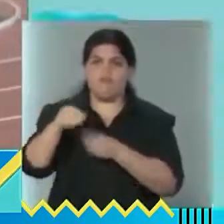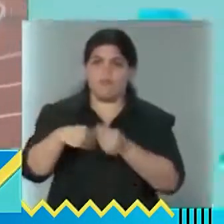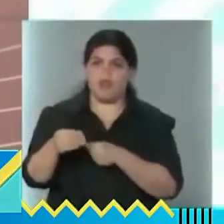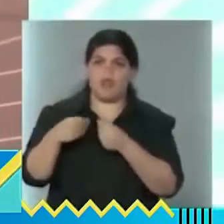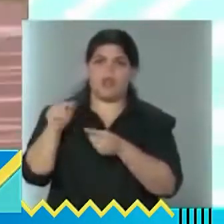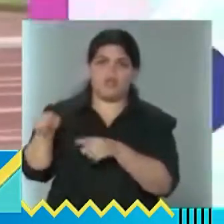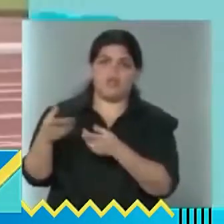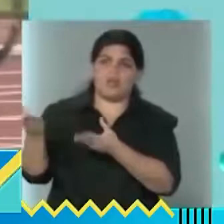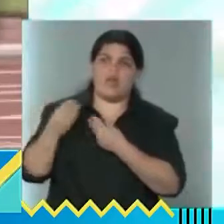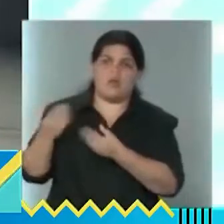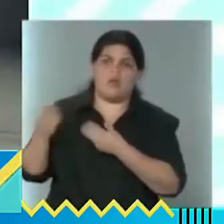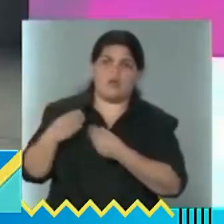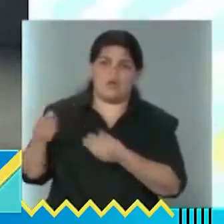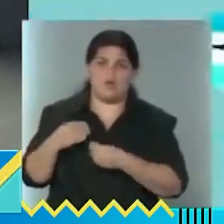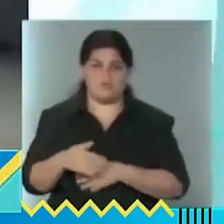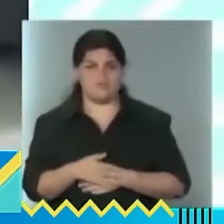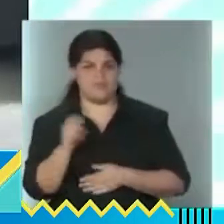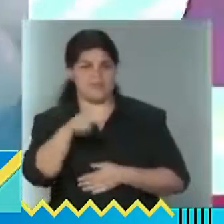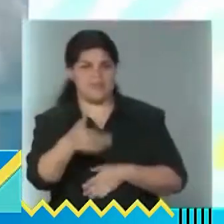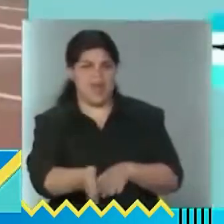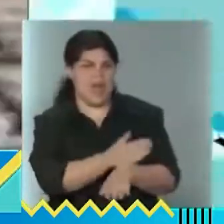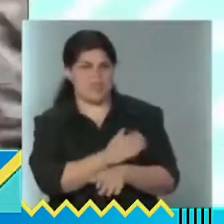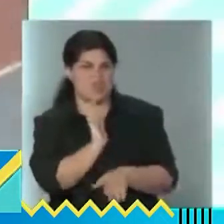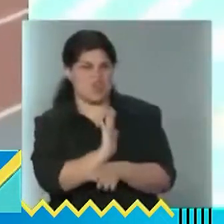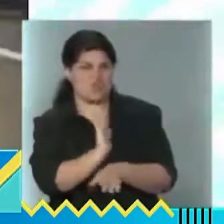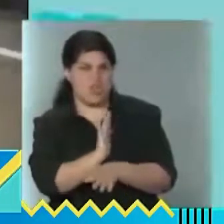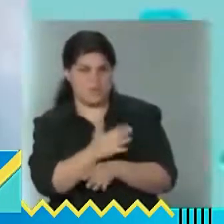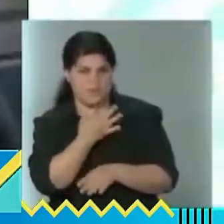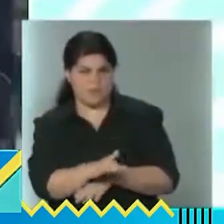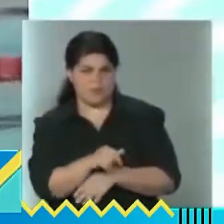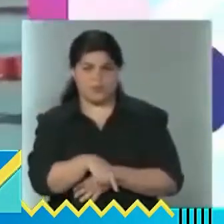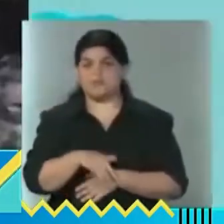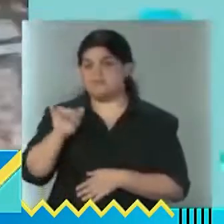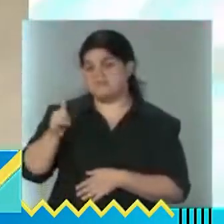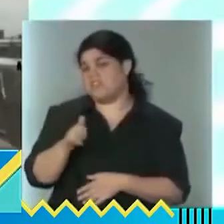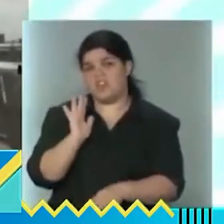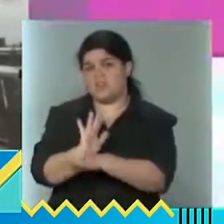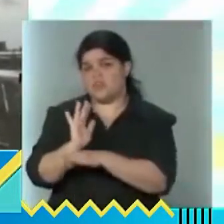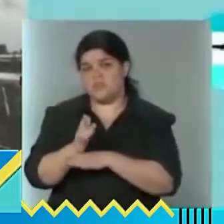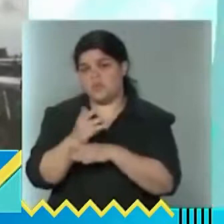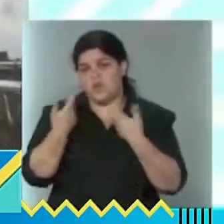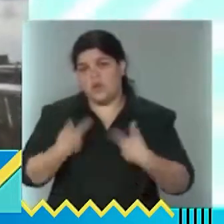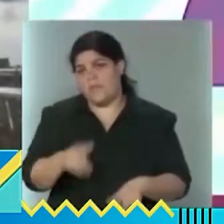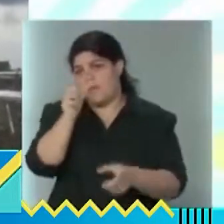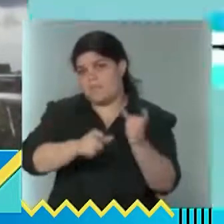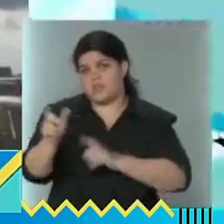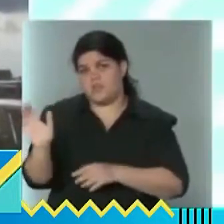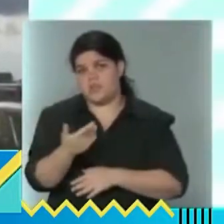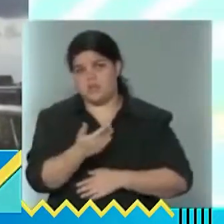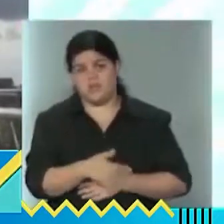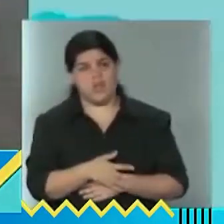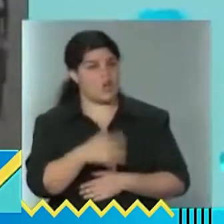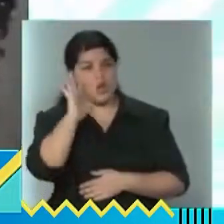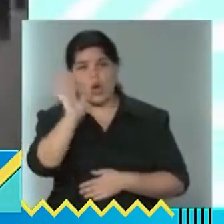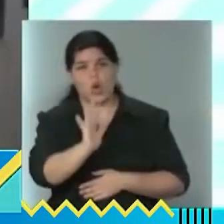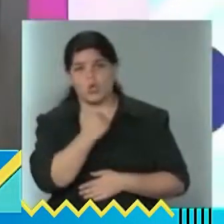de cosas que... Tenías todos esos preconceptos, ¿no? Sí, que creo que es un preconcepto que tiene mucha gente. Yo me doy De la cuenta. ignorancia misma del tema.